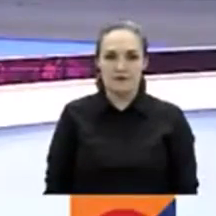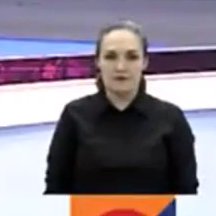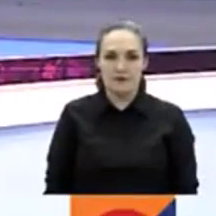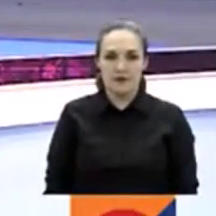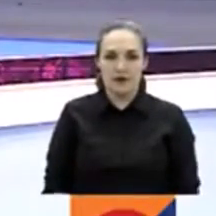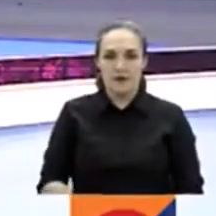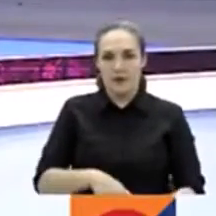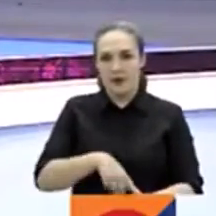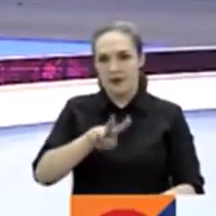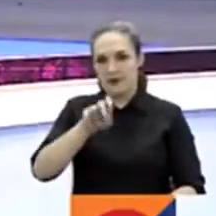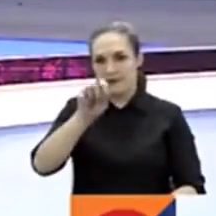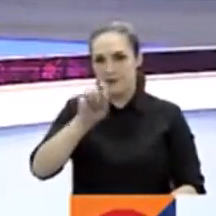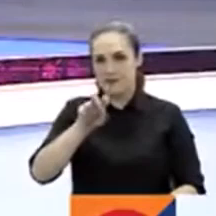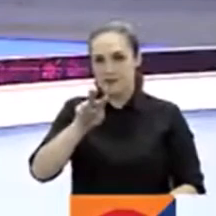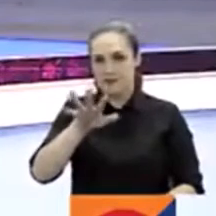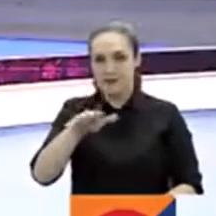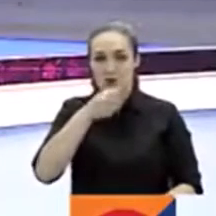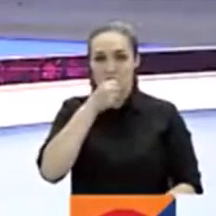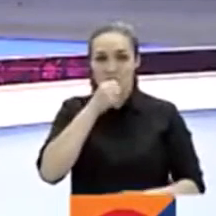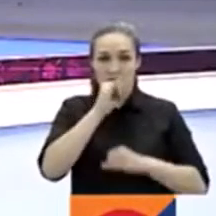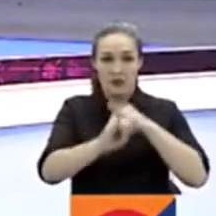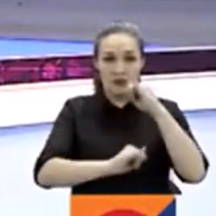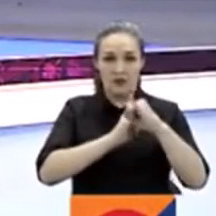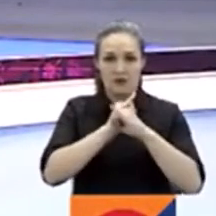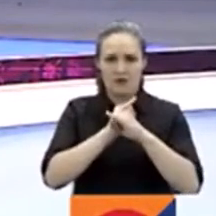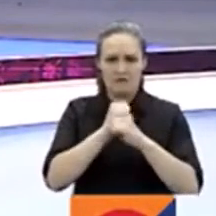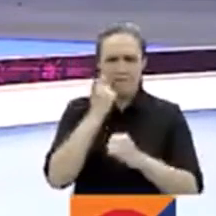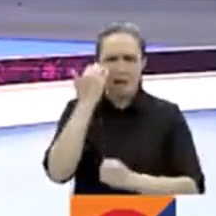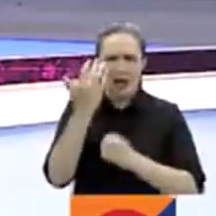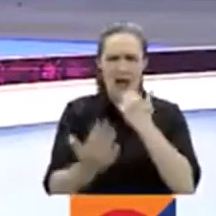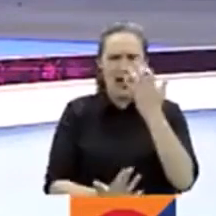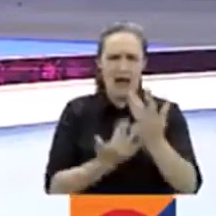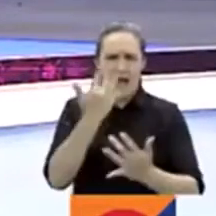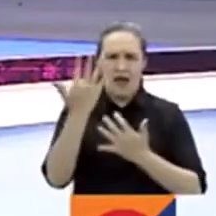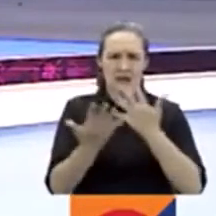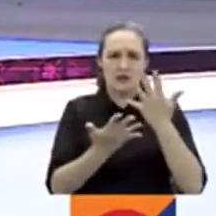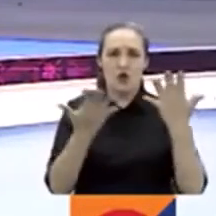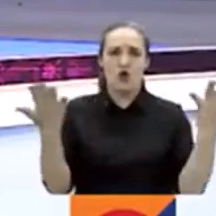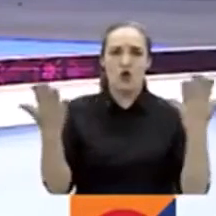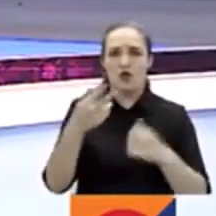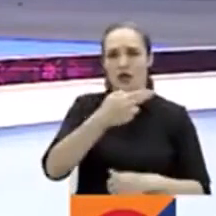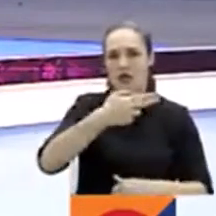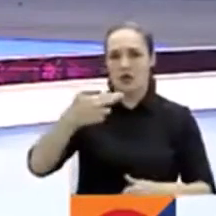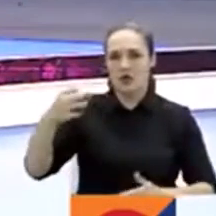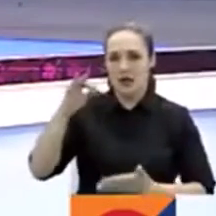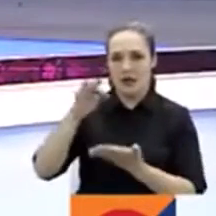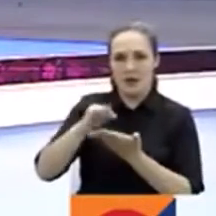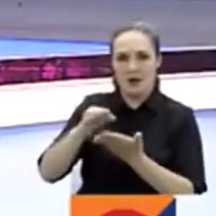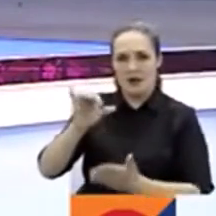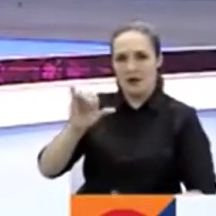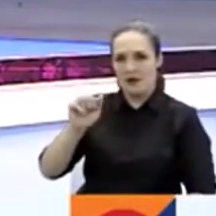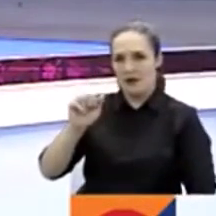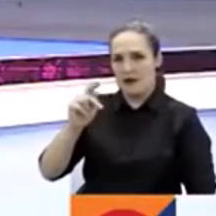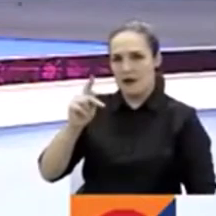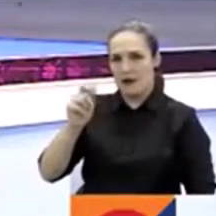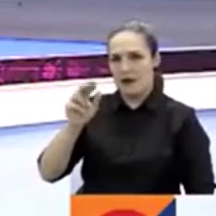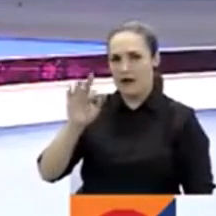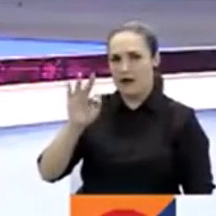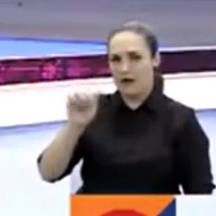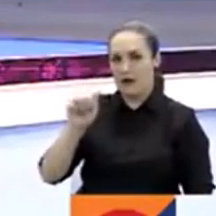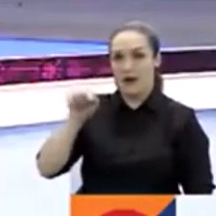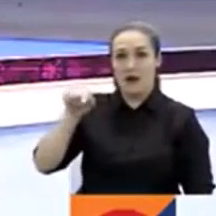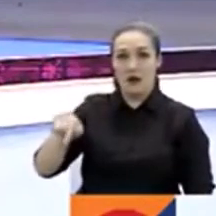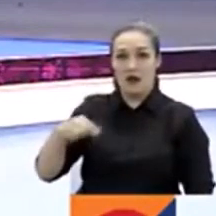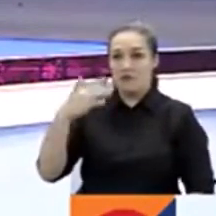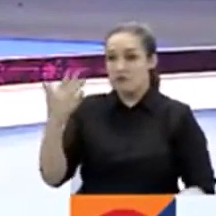Siete 25 noticias internacionales. Un voraz incendio causó alerta en Yakarta, capital de Indonesia. El fuego no solo consumió viviendas y objetos,